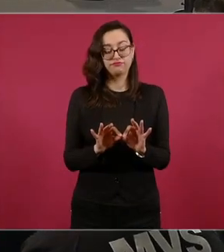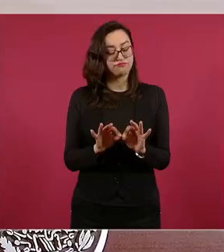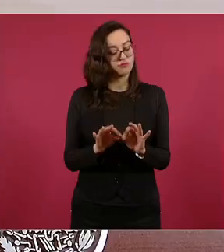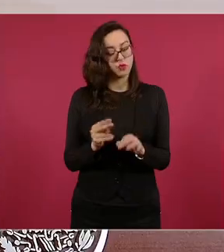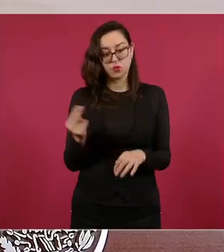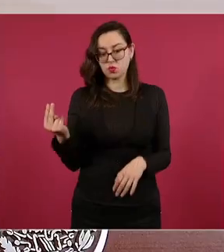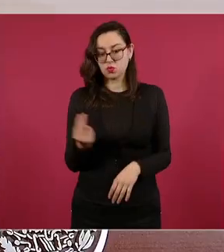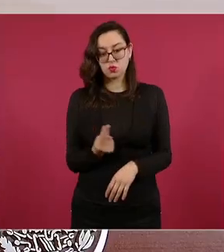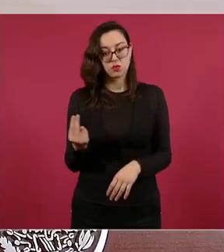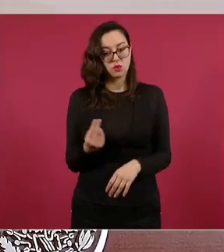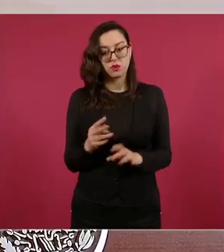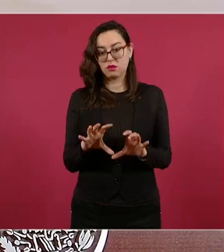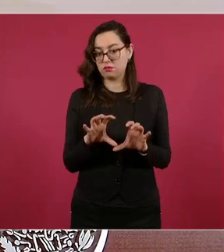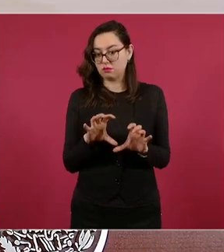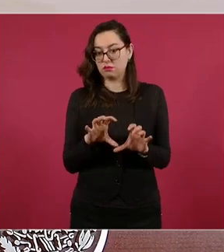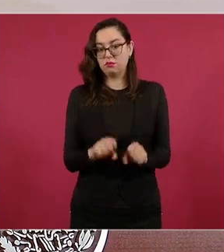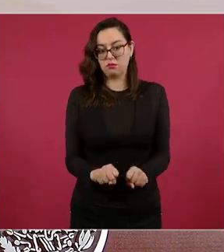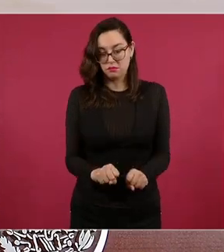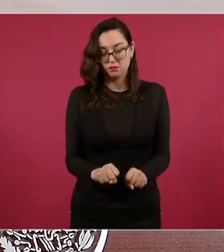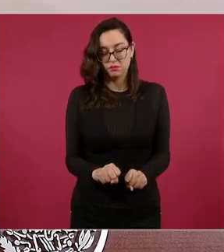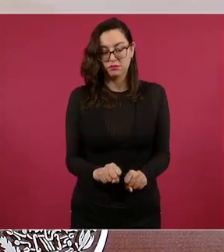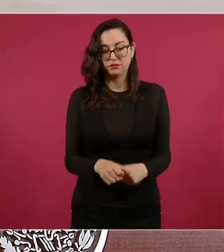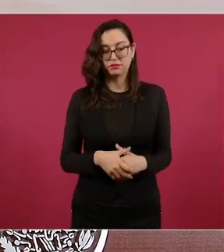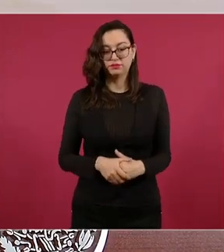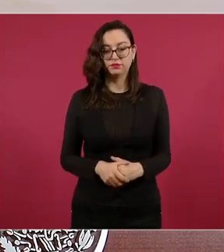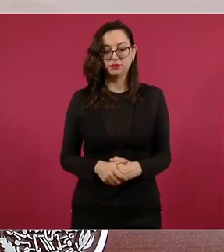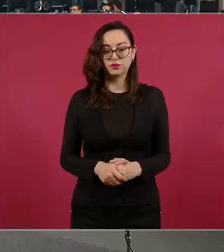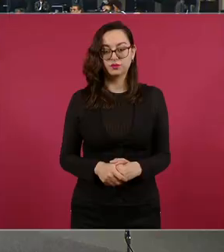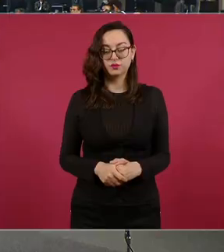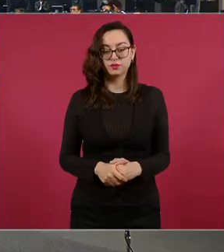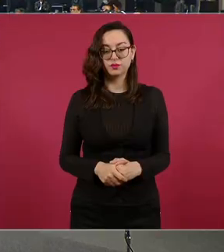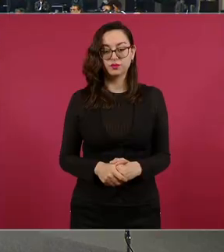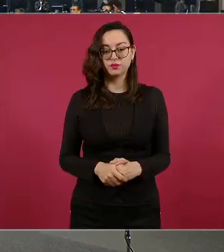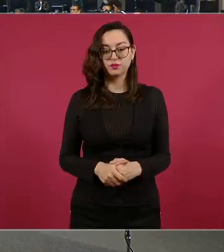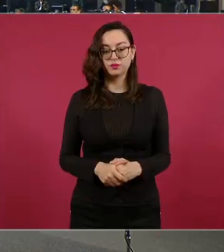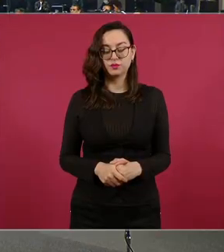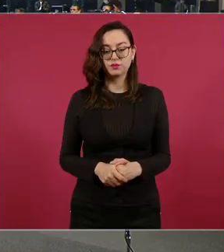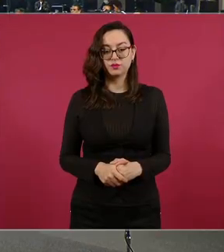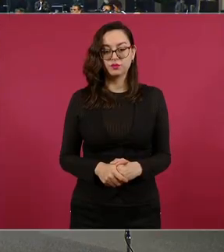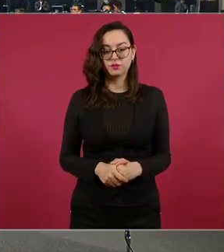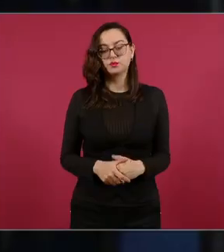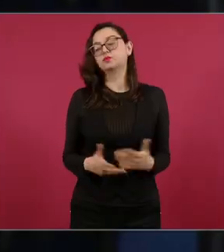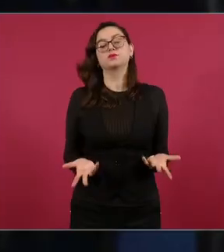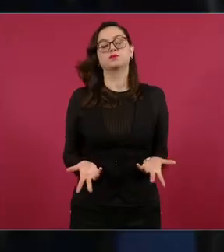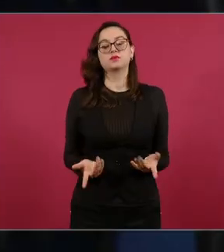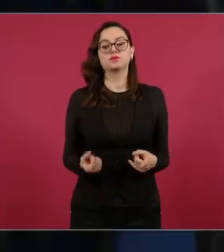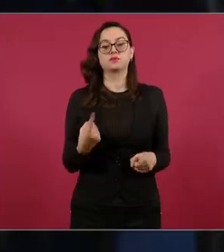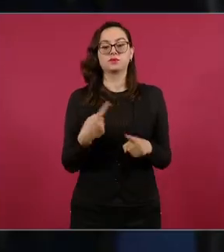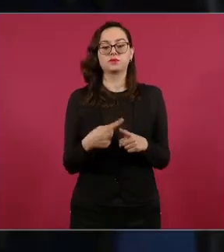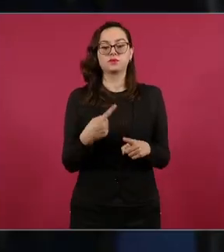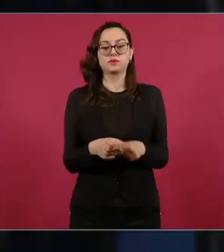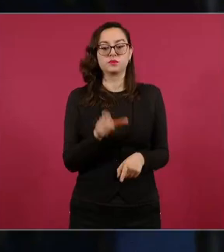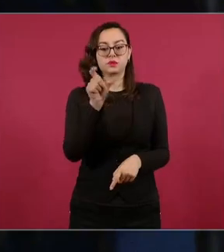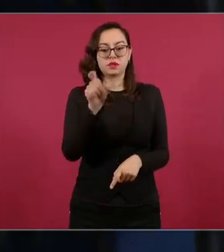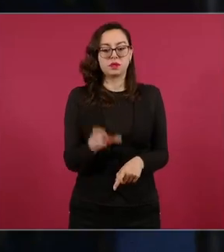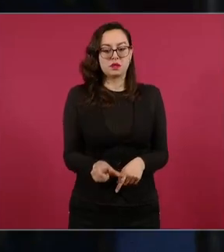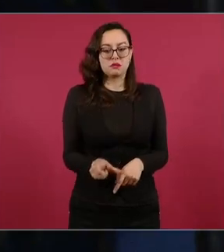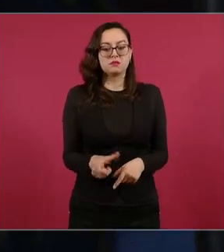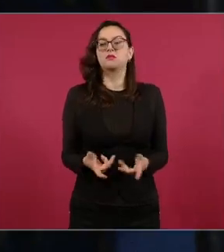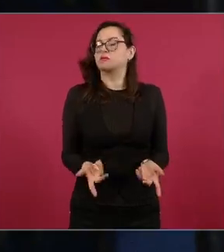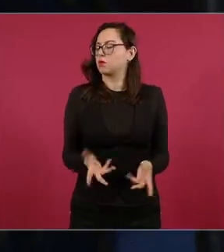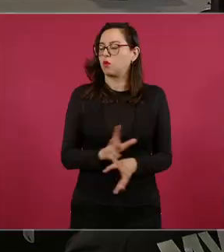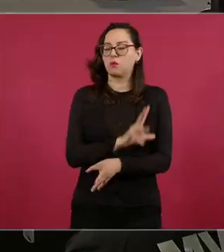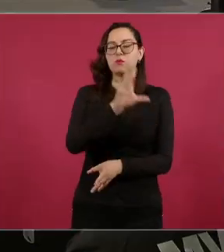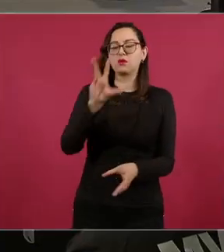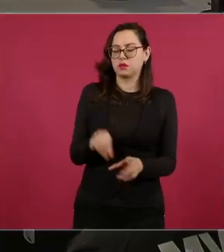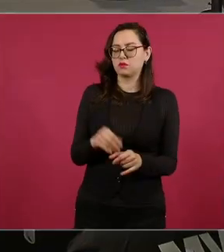Ya se está actuando. ¿Se sabe algo de su identidad, presidente? Sí, todo, todo, todo.